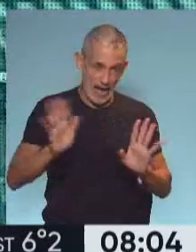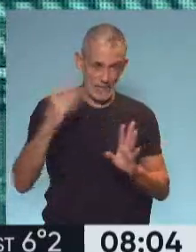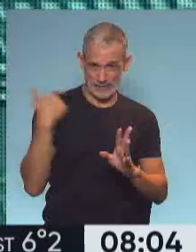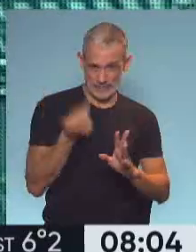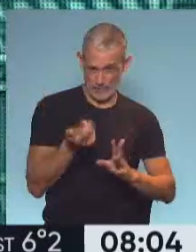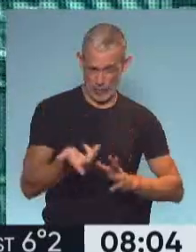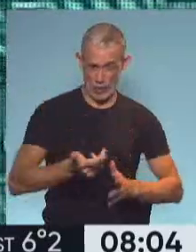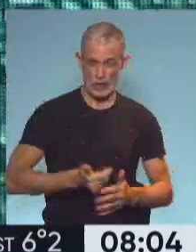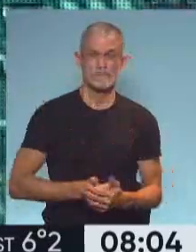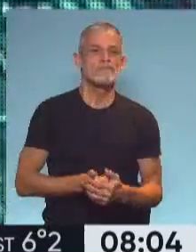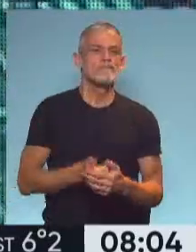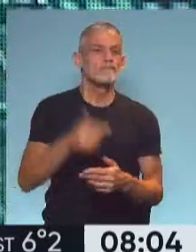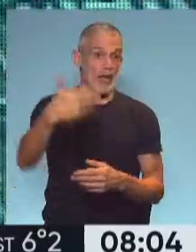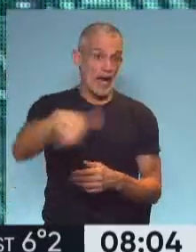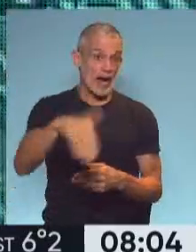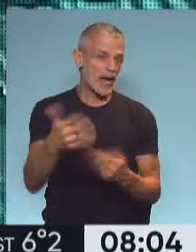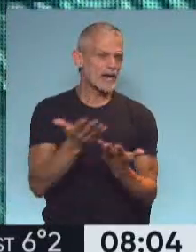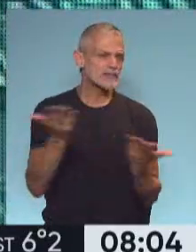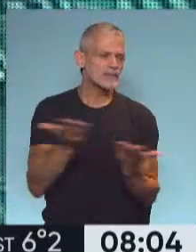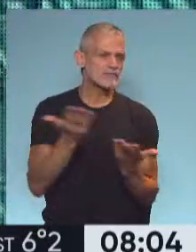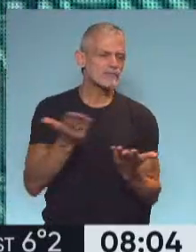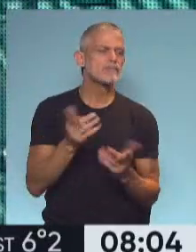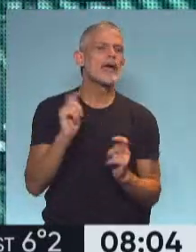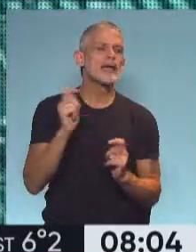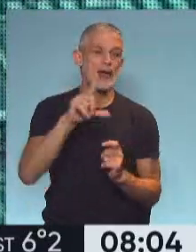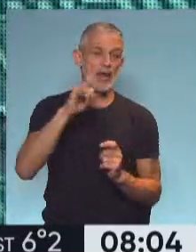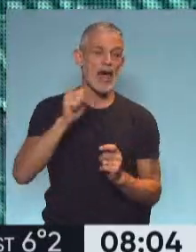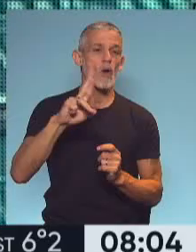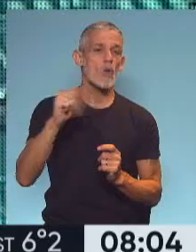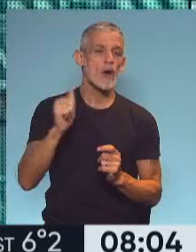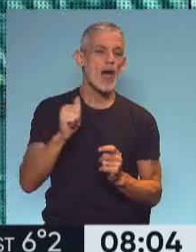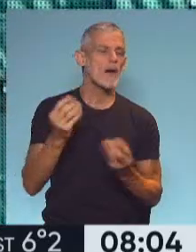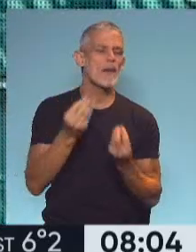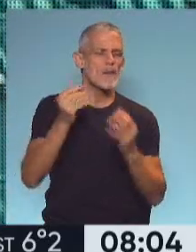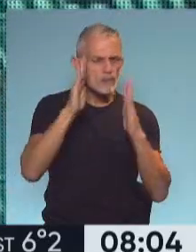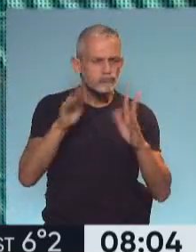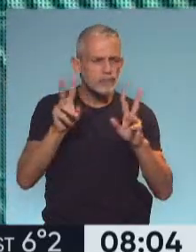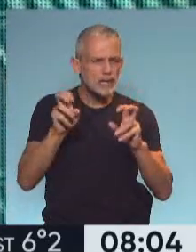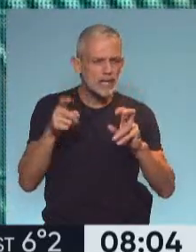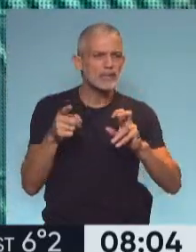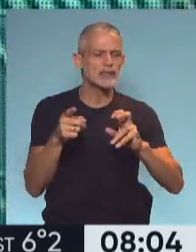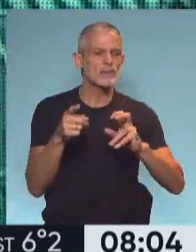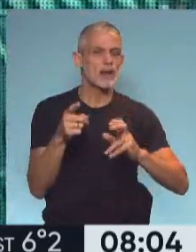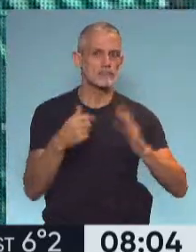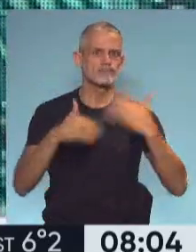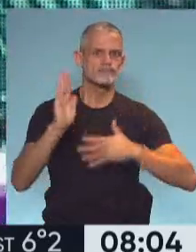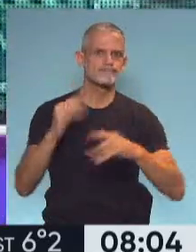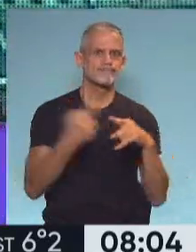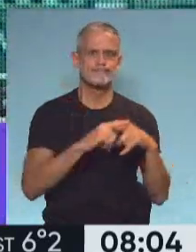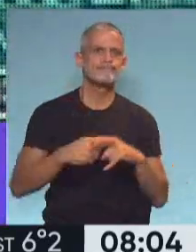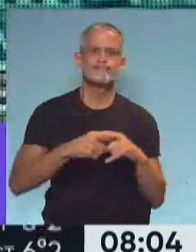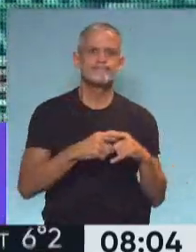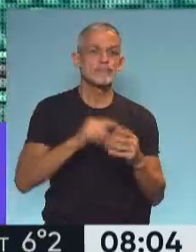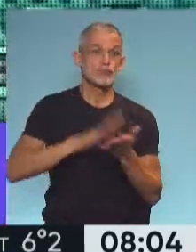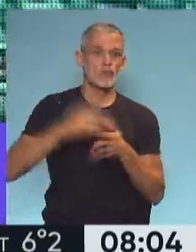horas. Vamos a la calle rápidamente con Laura Maiocchi para ocuparnos de uno de los temas que ha generado el mayor debate en las últimas horas